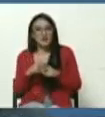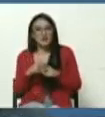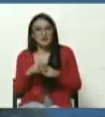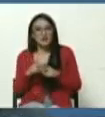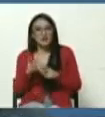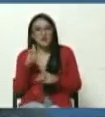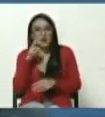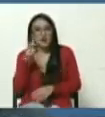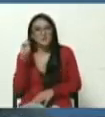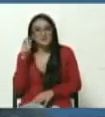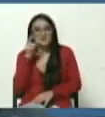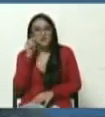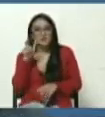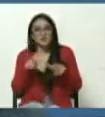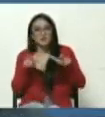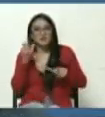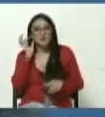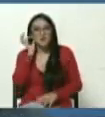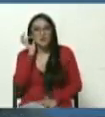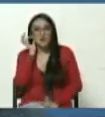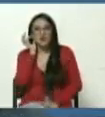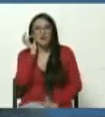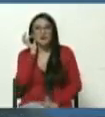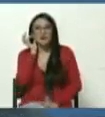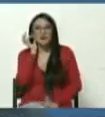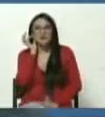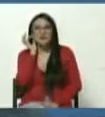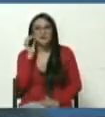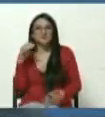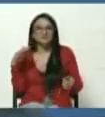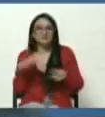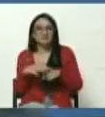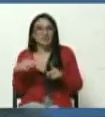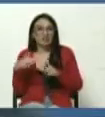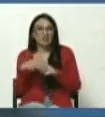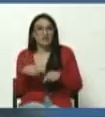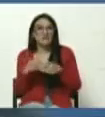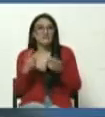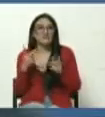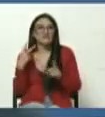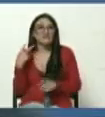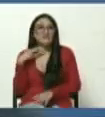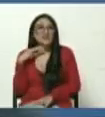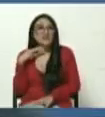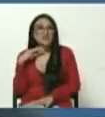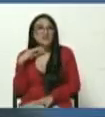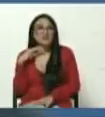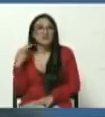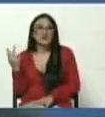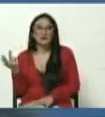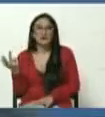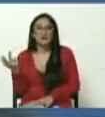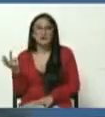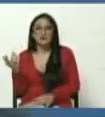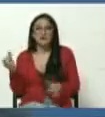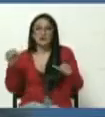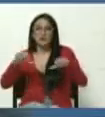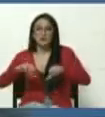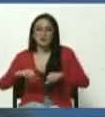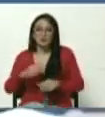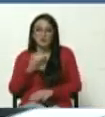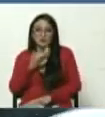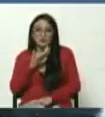los campesinos y los productores que fueron atropellados y víctimas de esta destrucción